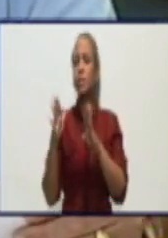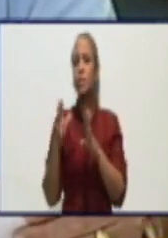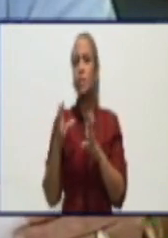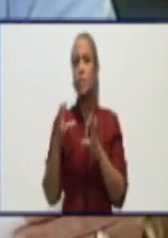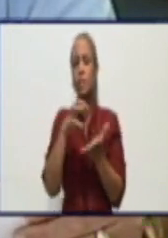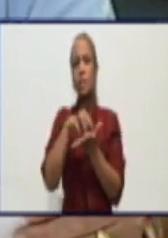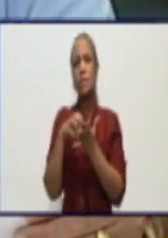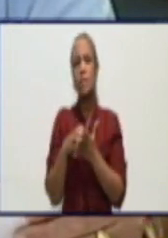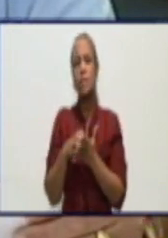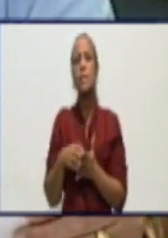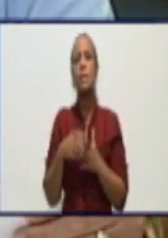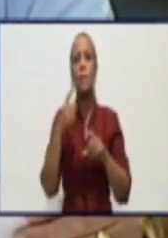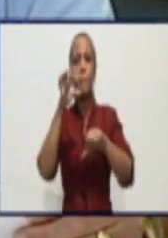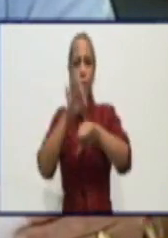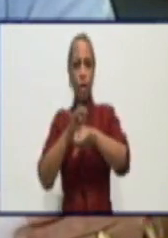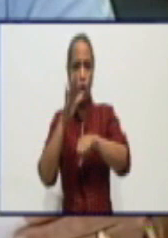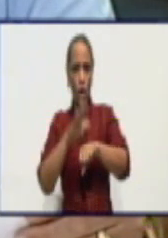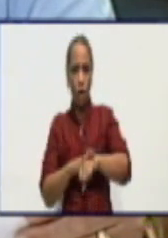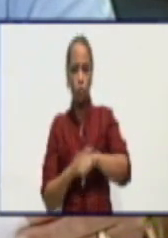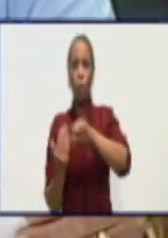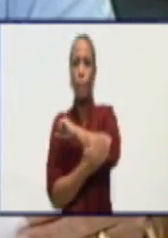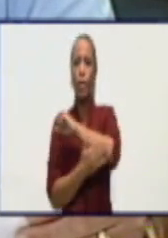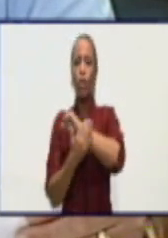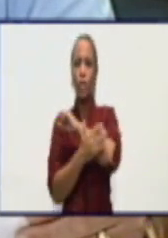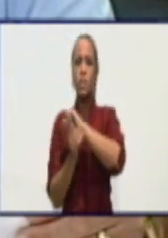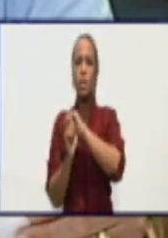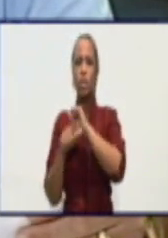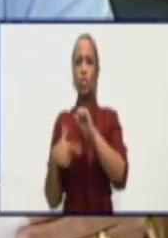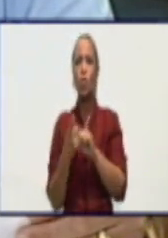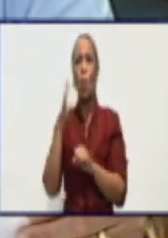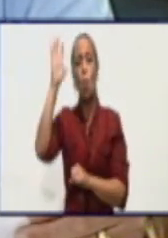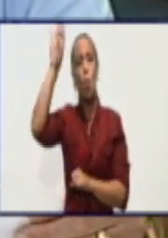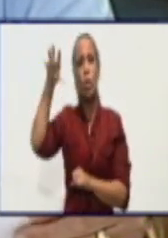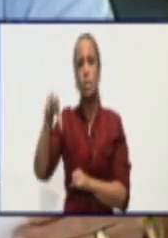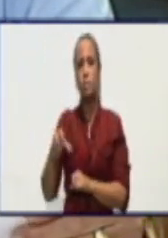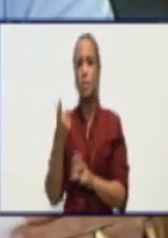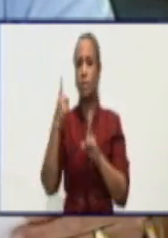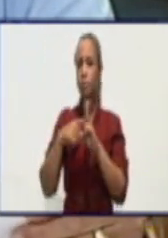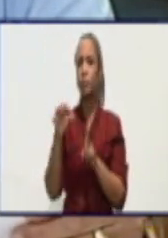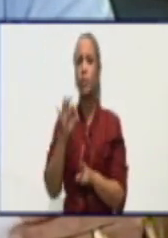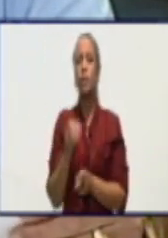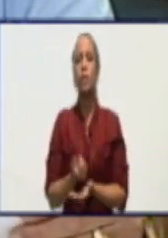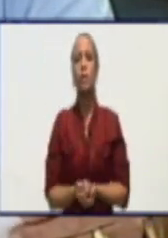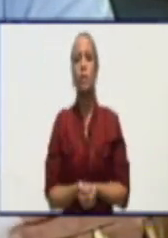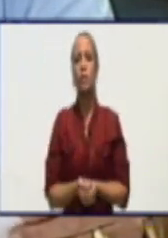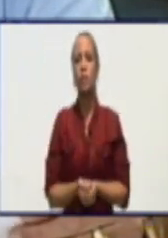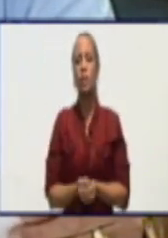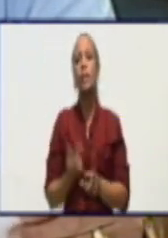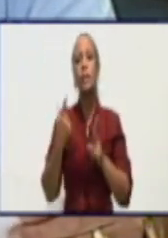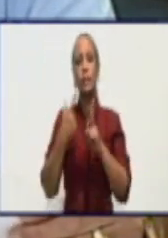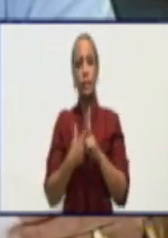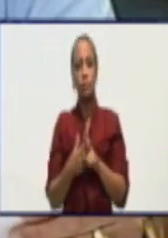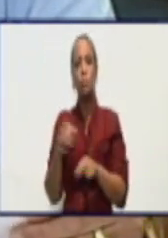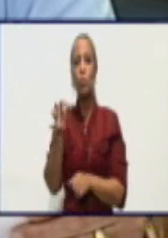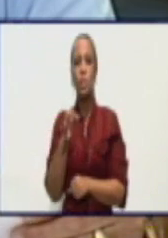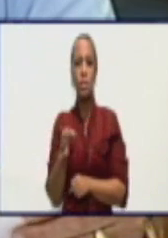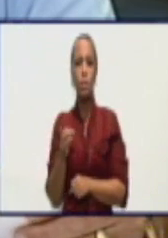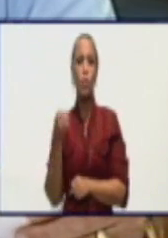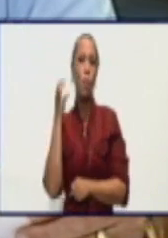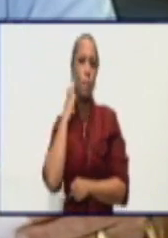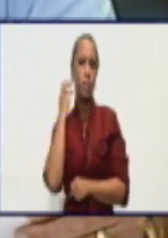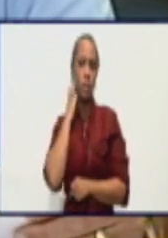clientes de la zona de Río Cauto, de Valleso y Grito de Yara, y en Bayamo, Guasimilla, El Chungo y Manuel Pedreira. Y en el caso de Manzanillo, el circuito